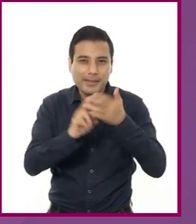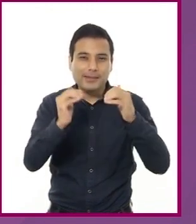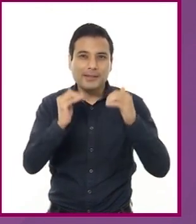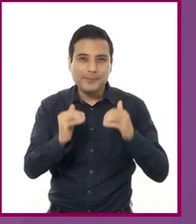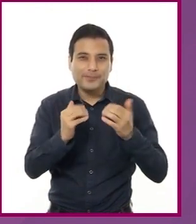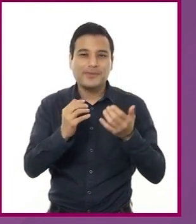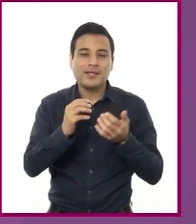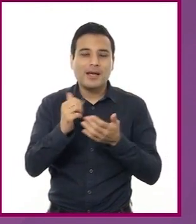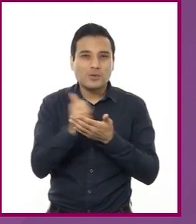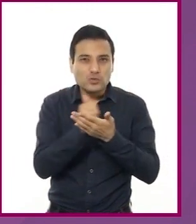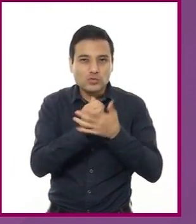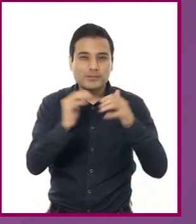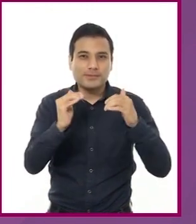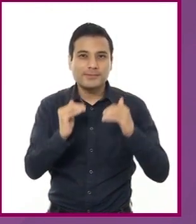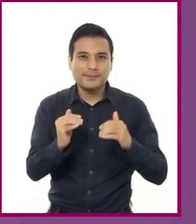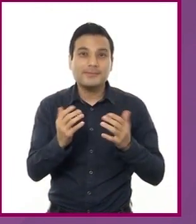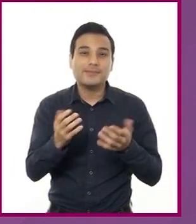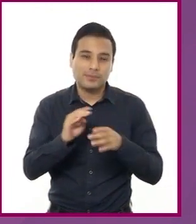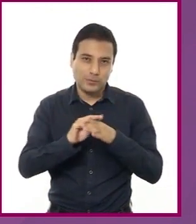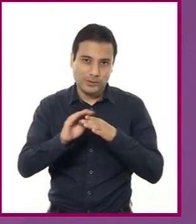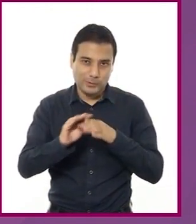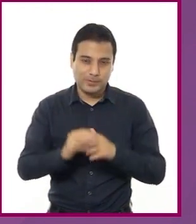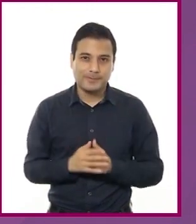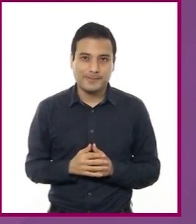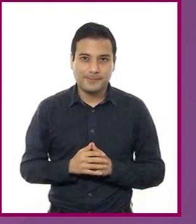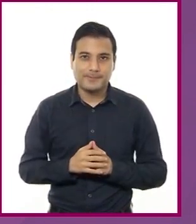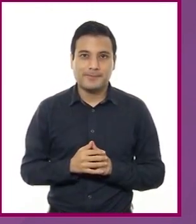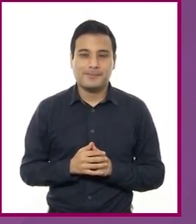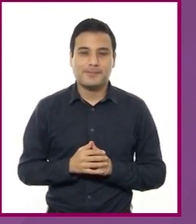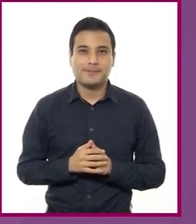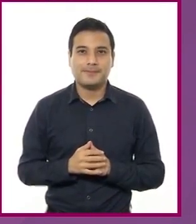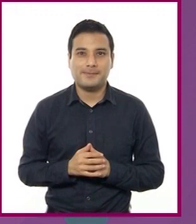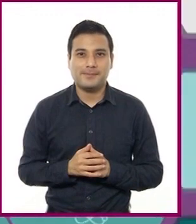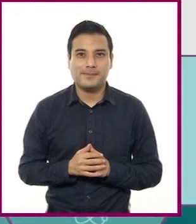el índigo y por último el violeta.